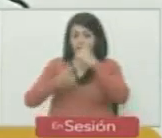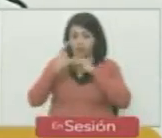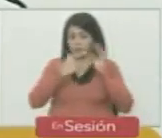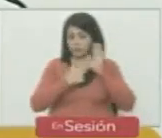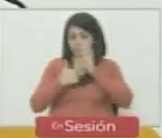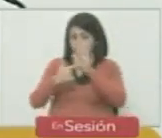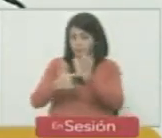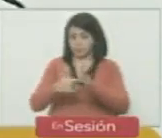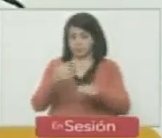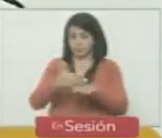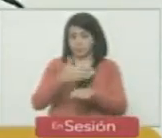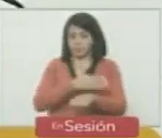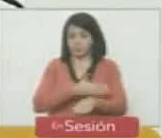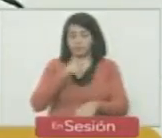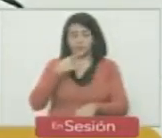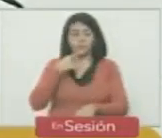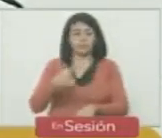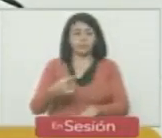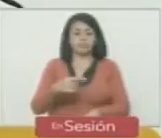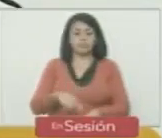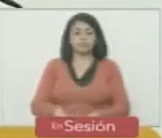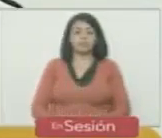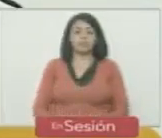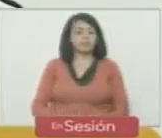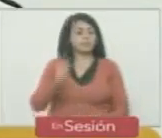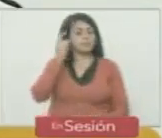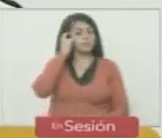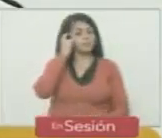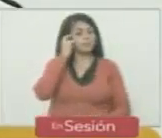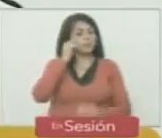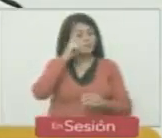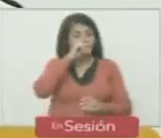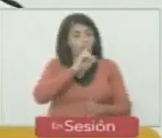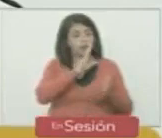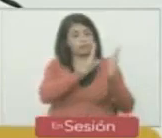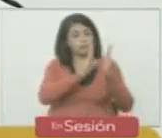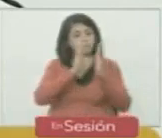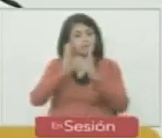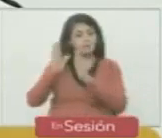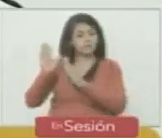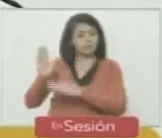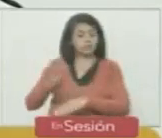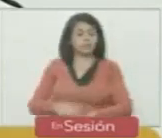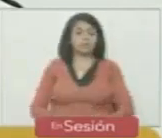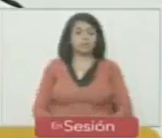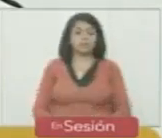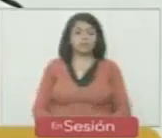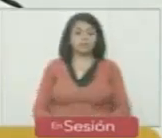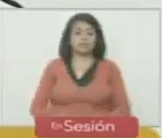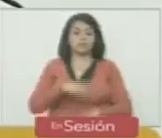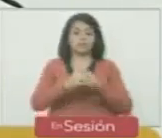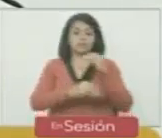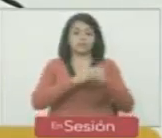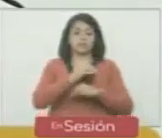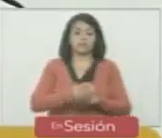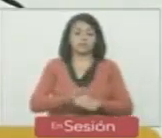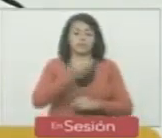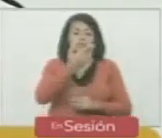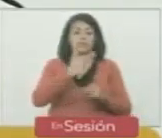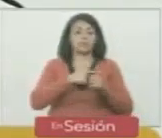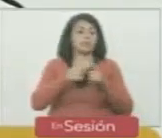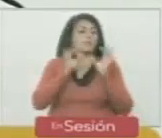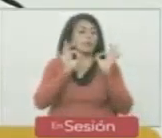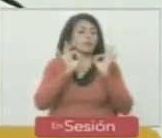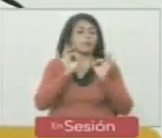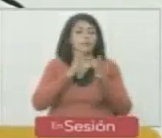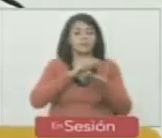referencial, de manera cronológica, voy a referirme a unos hechos